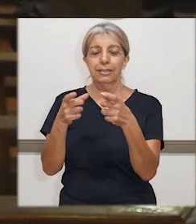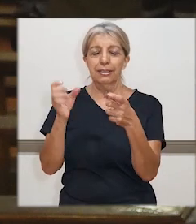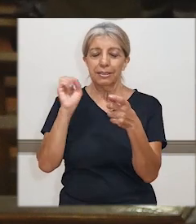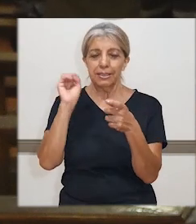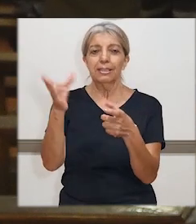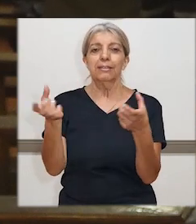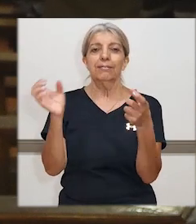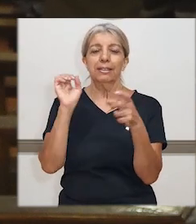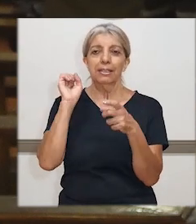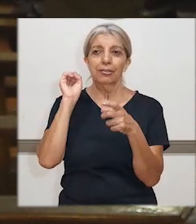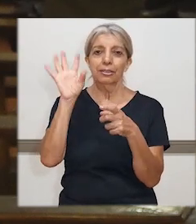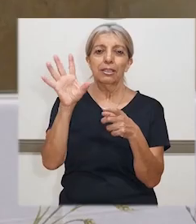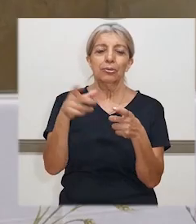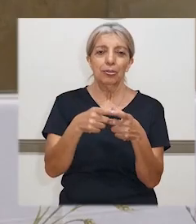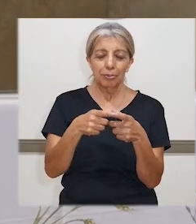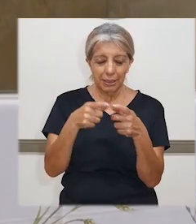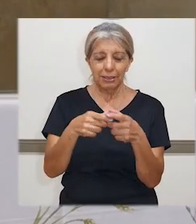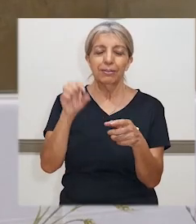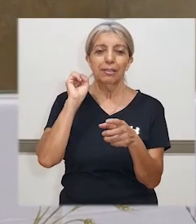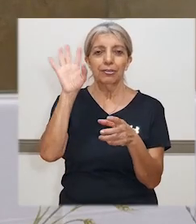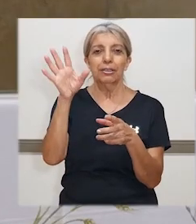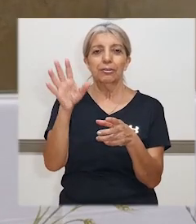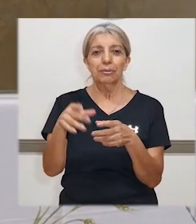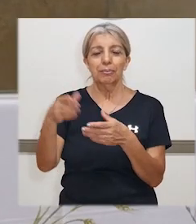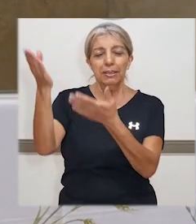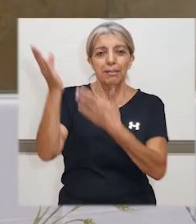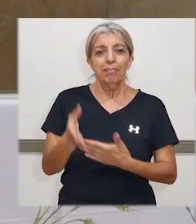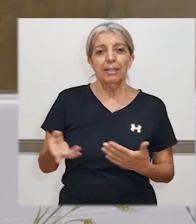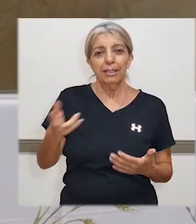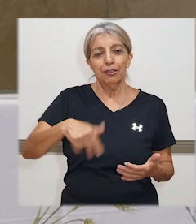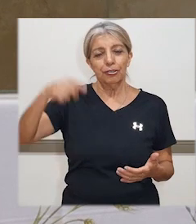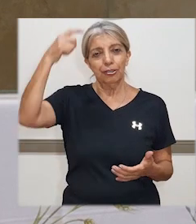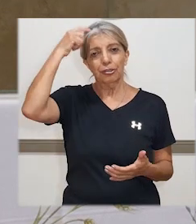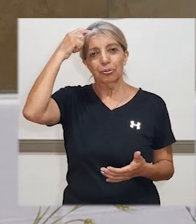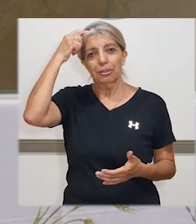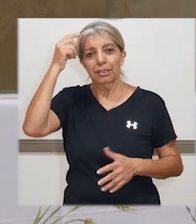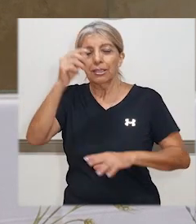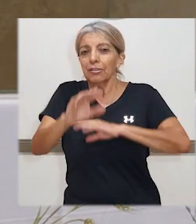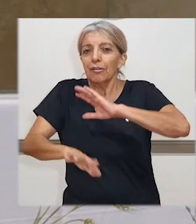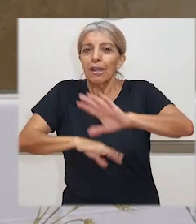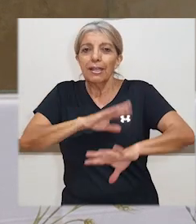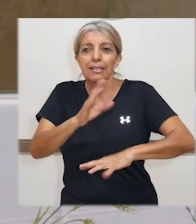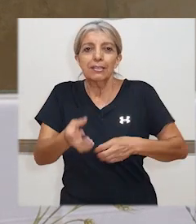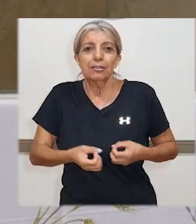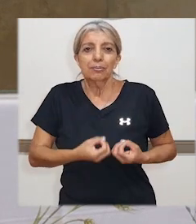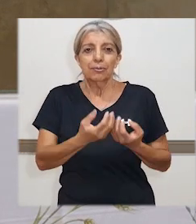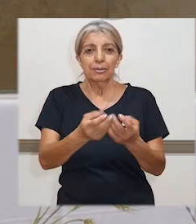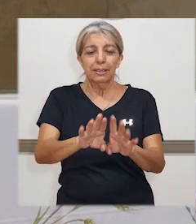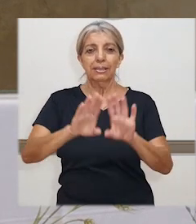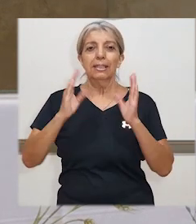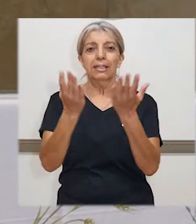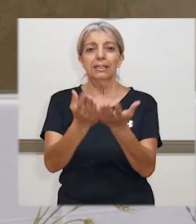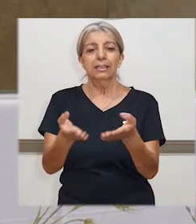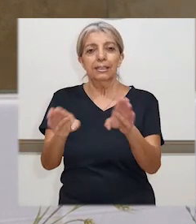santificado sea tu nombre. Venga a nosotros tu reino. Hágase tu voluntad en